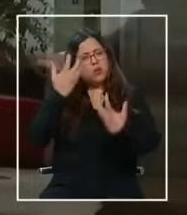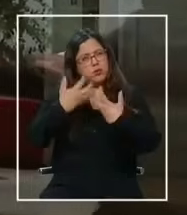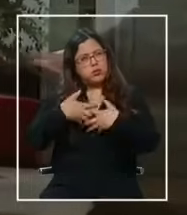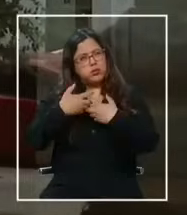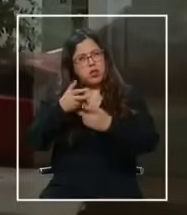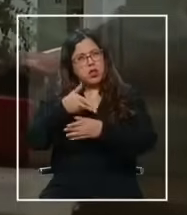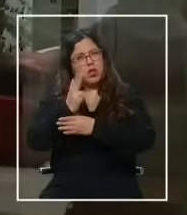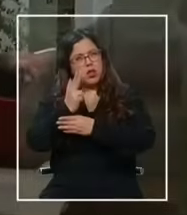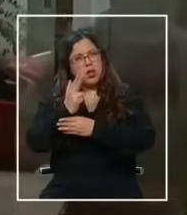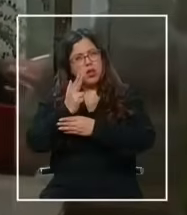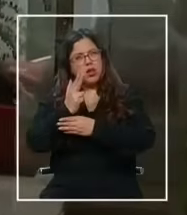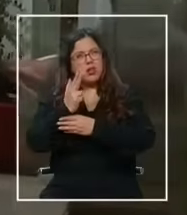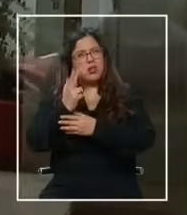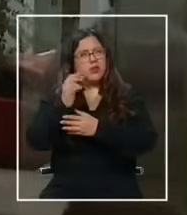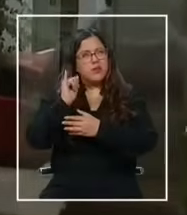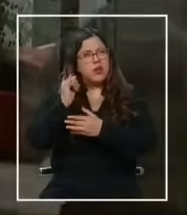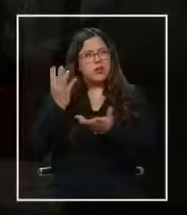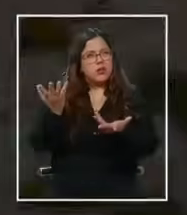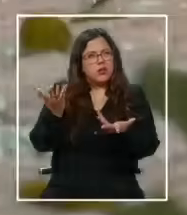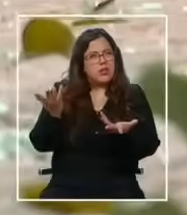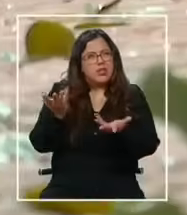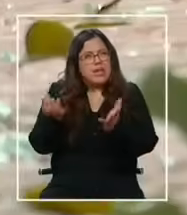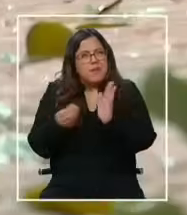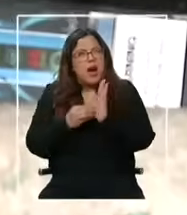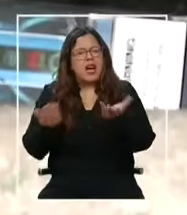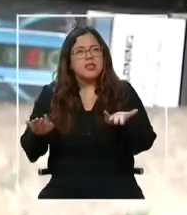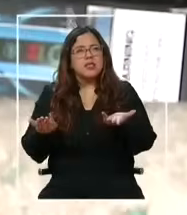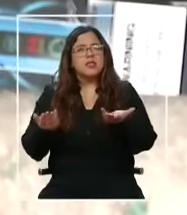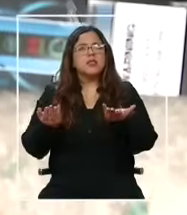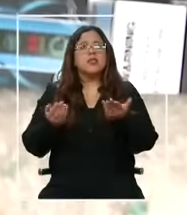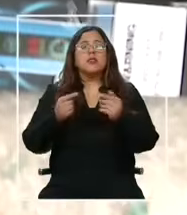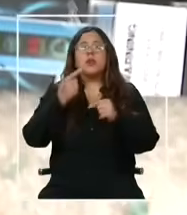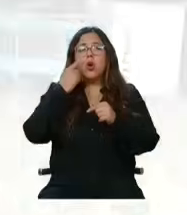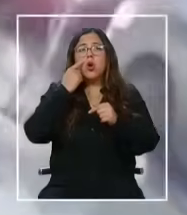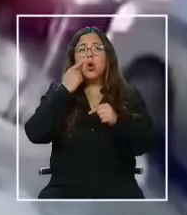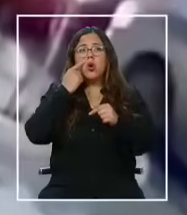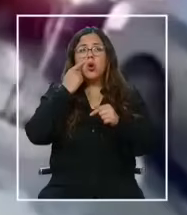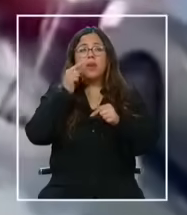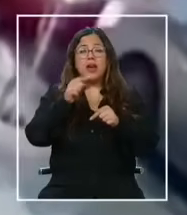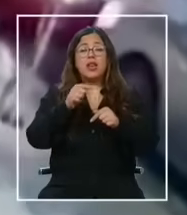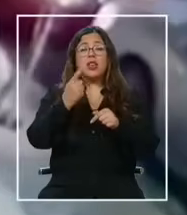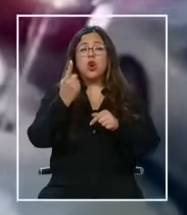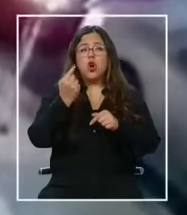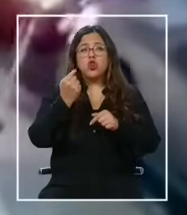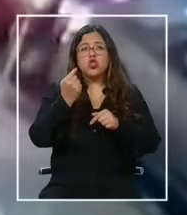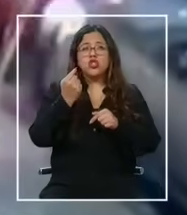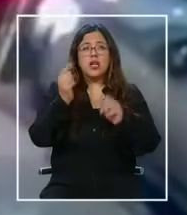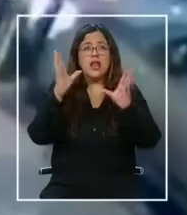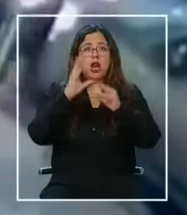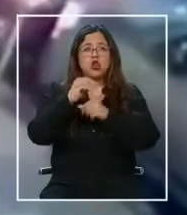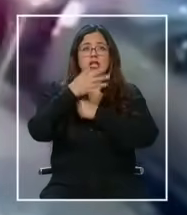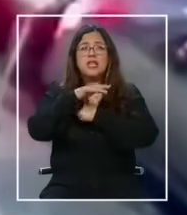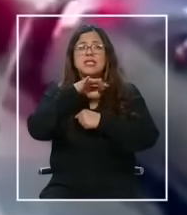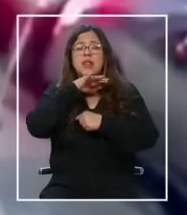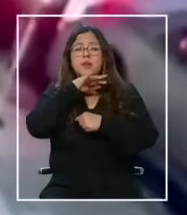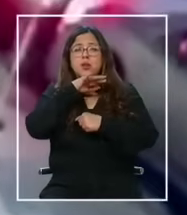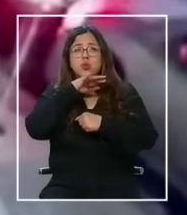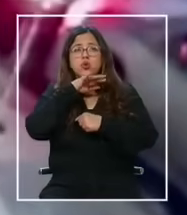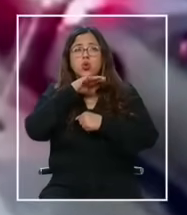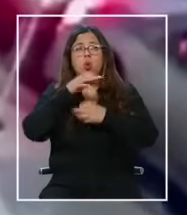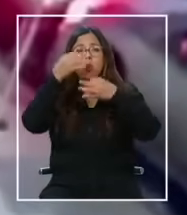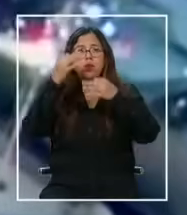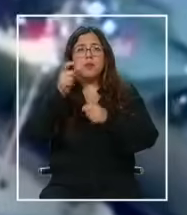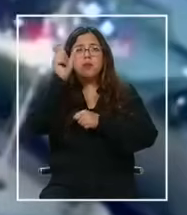porque sonaba como un disparo Pero qué más puede ser aún quedan vestigios eran las 2315 horas cuando la víctima